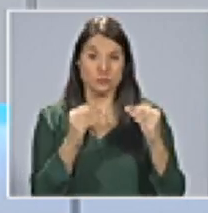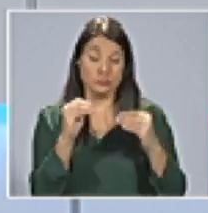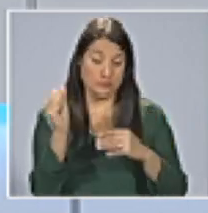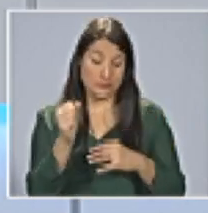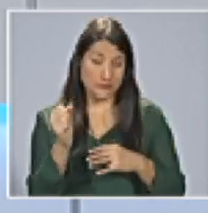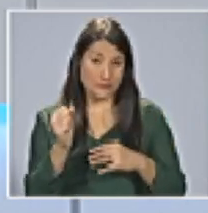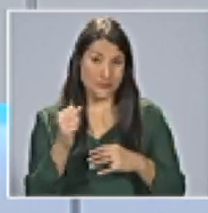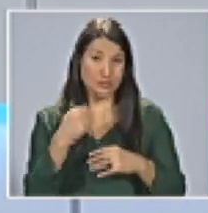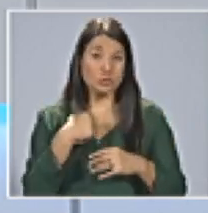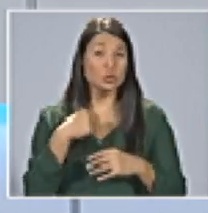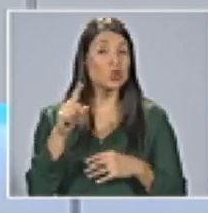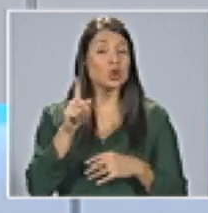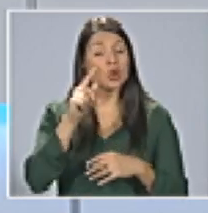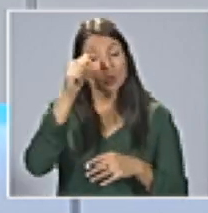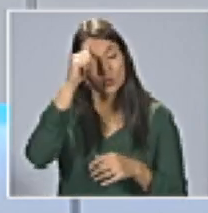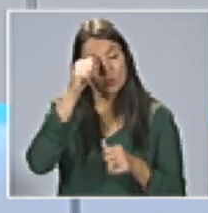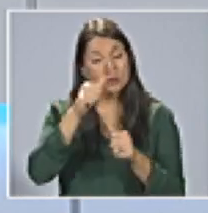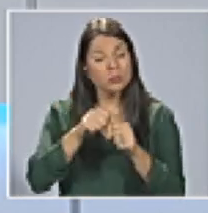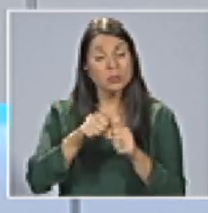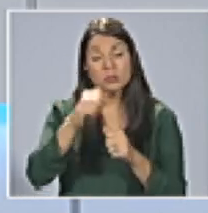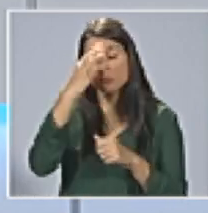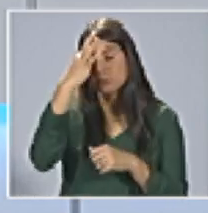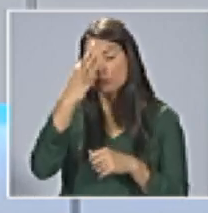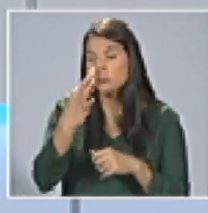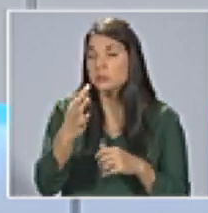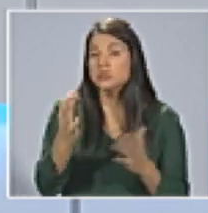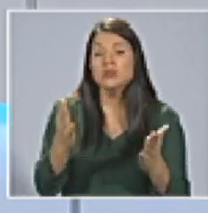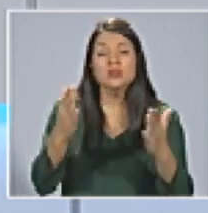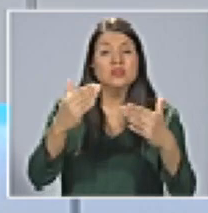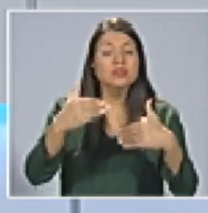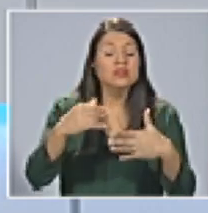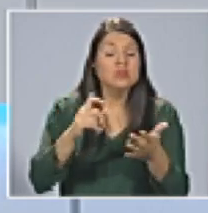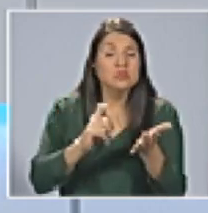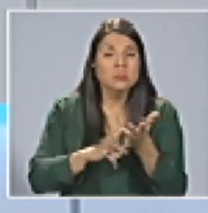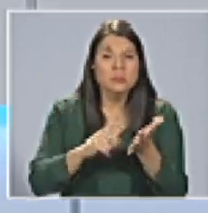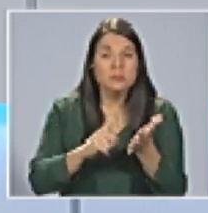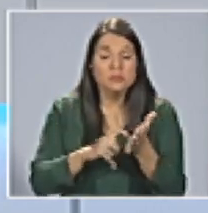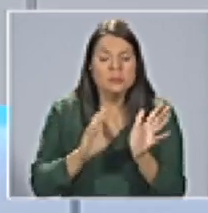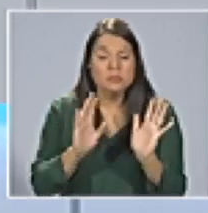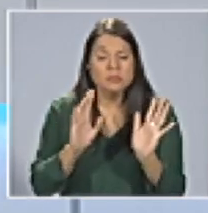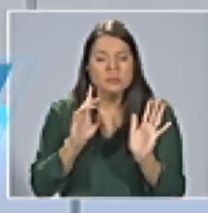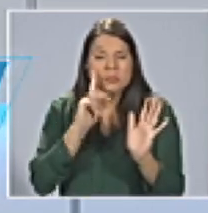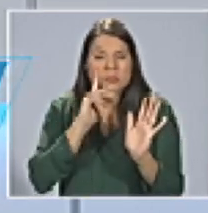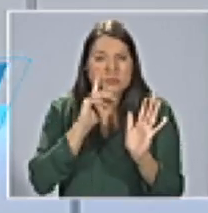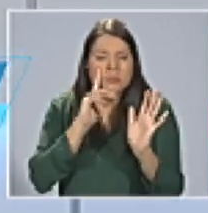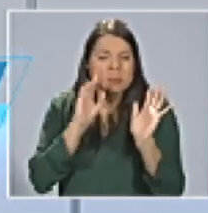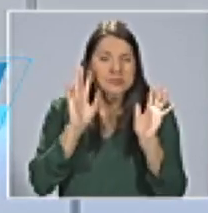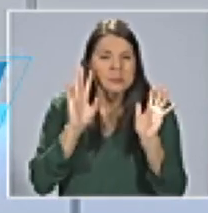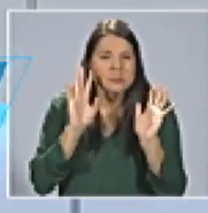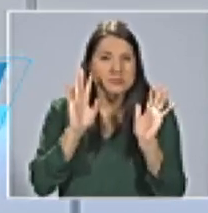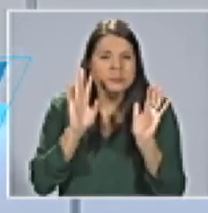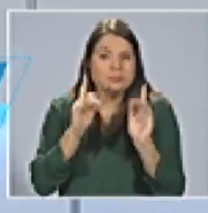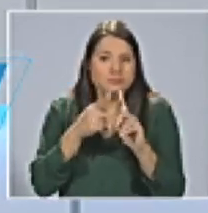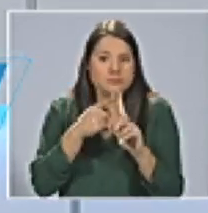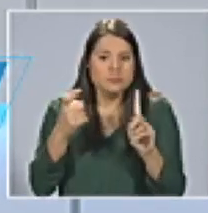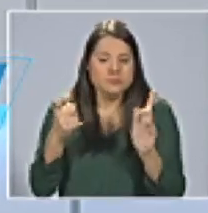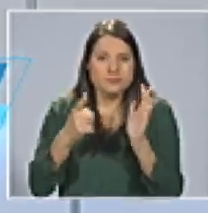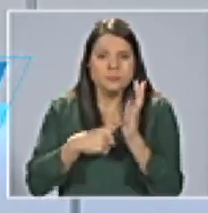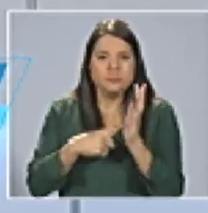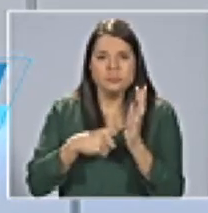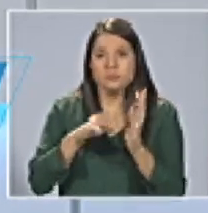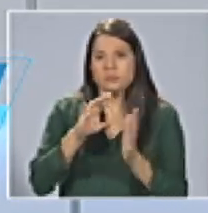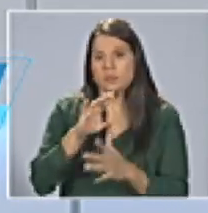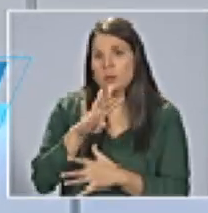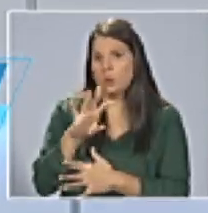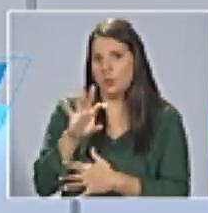efecto, yo no recuerdo y creo que no hay registro, por lo menos con la vigencia de la Constitución del 49 hacia